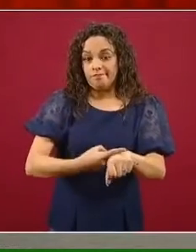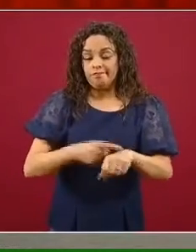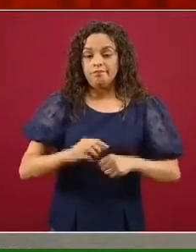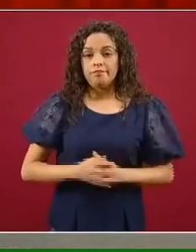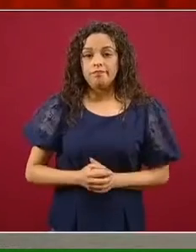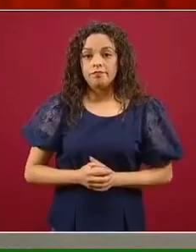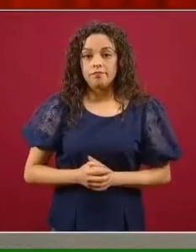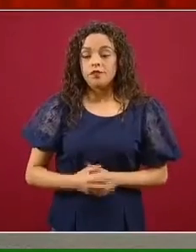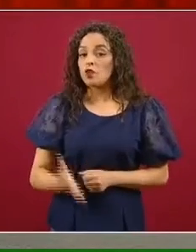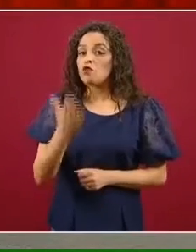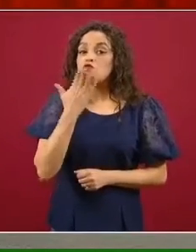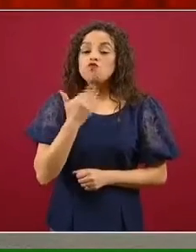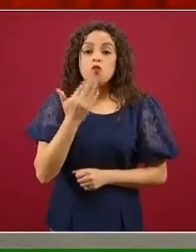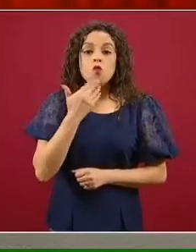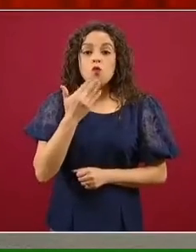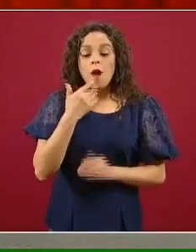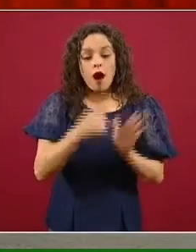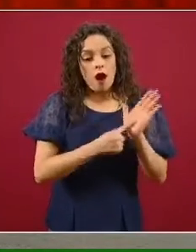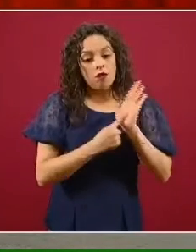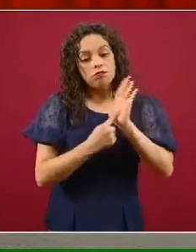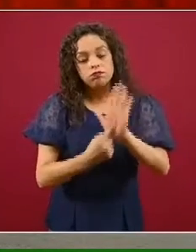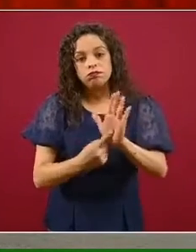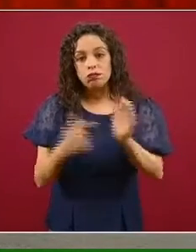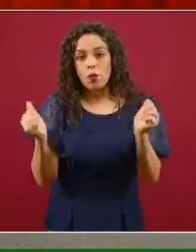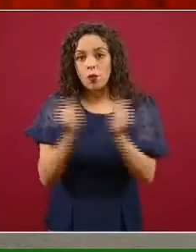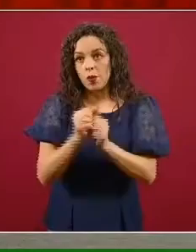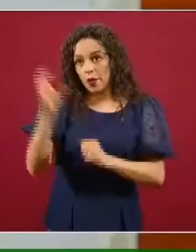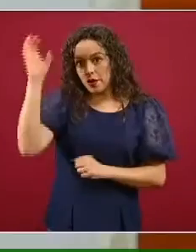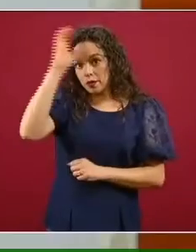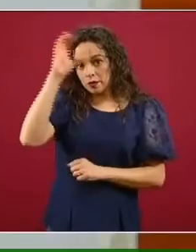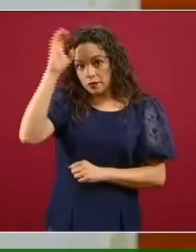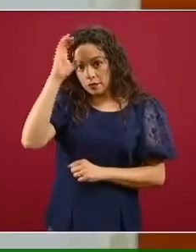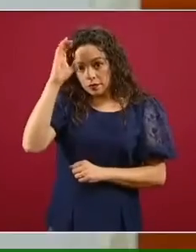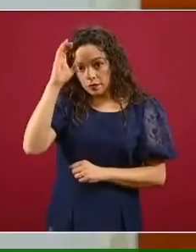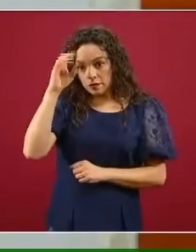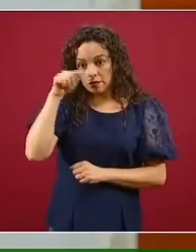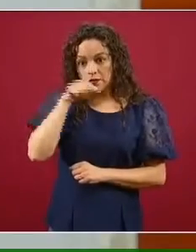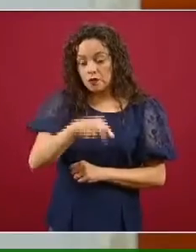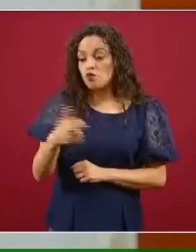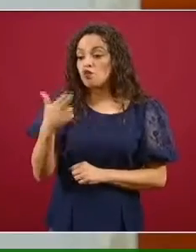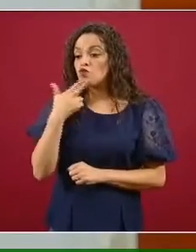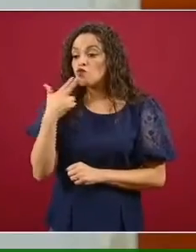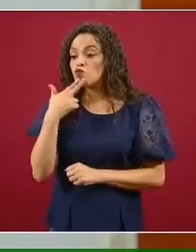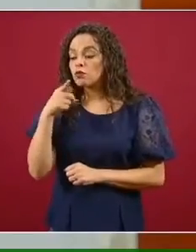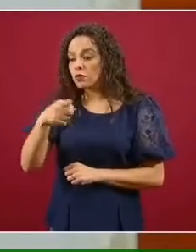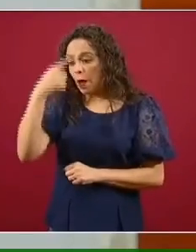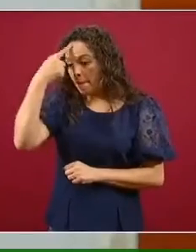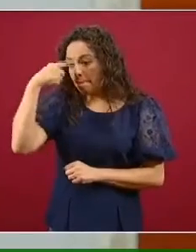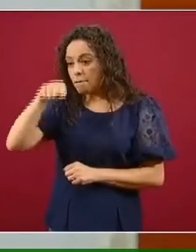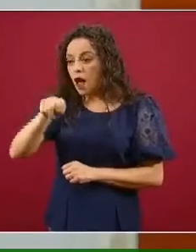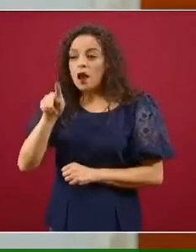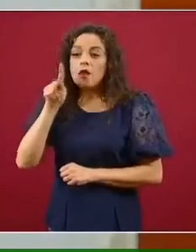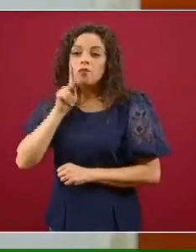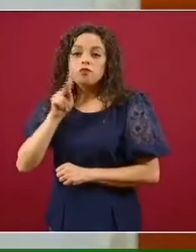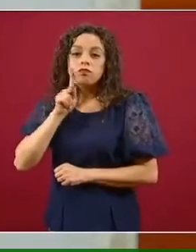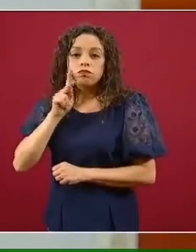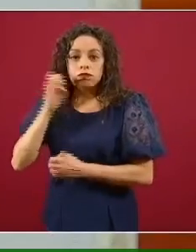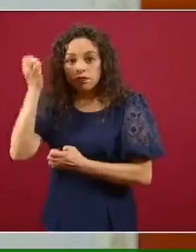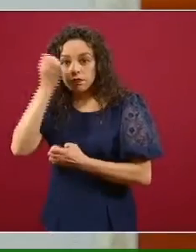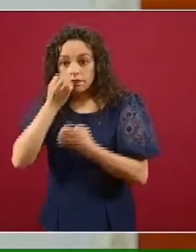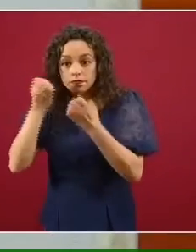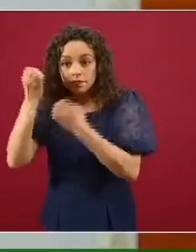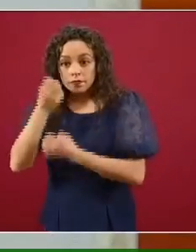sin evidencia y efectividad fuera de ensayos clínicos para obtener estos es